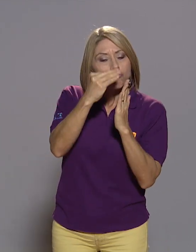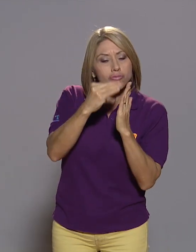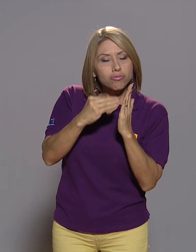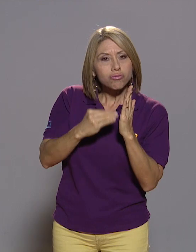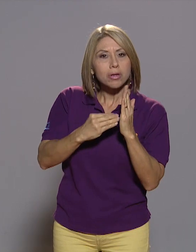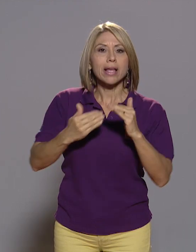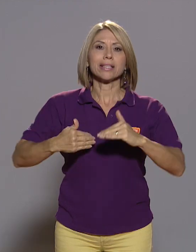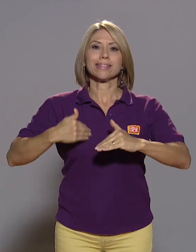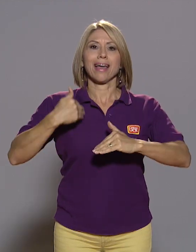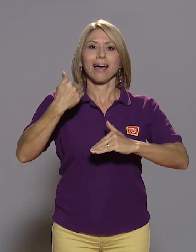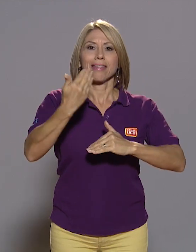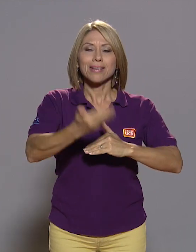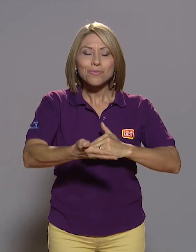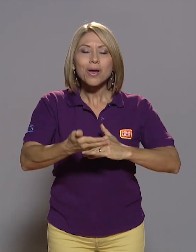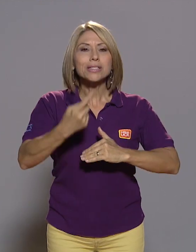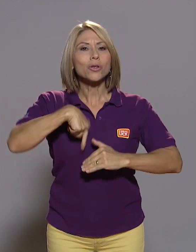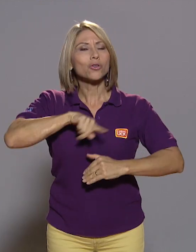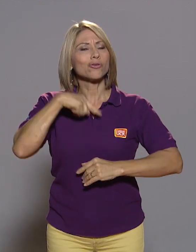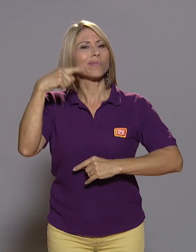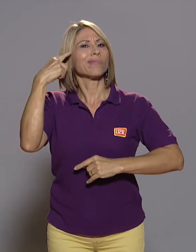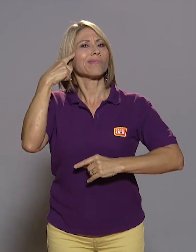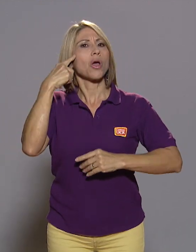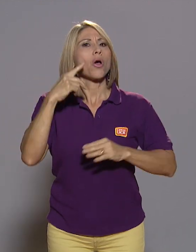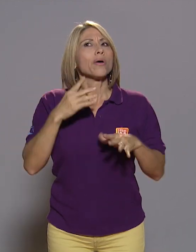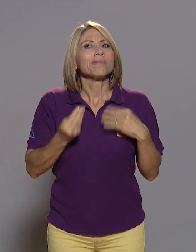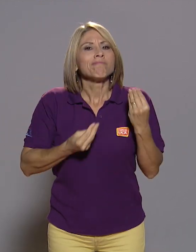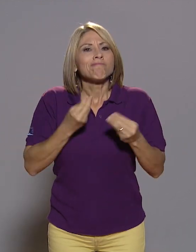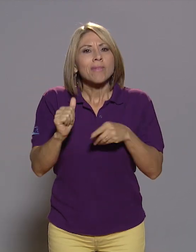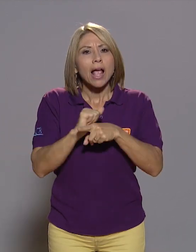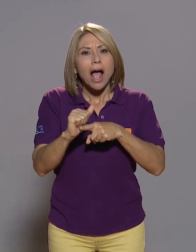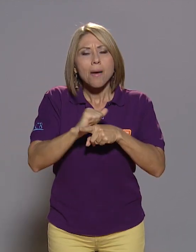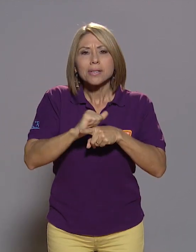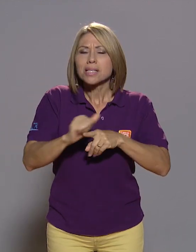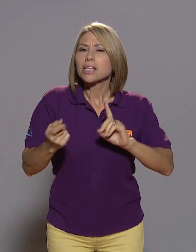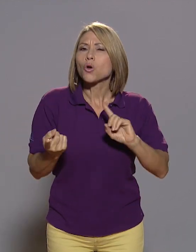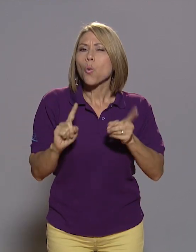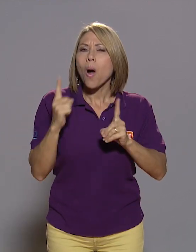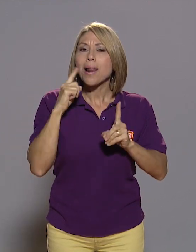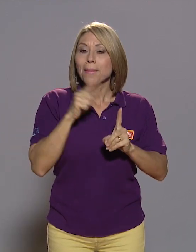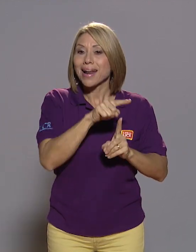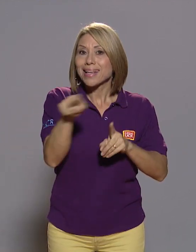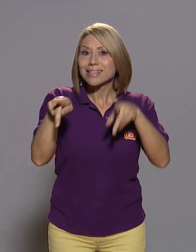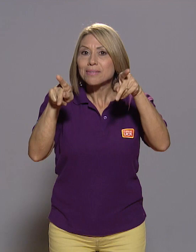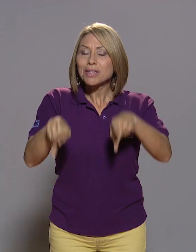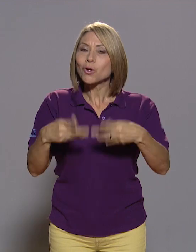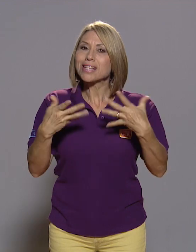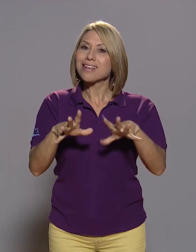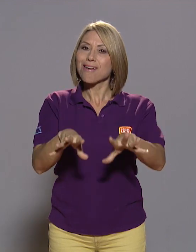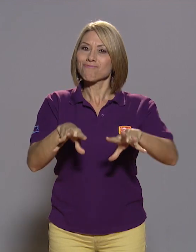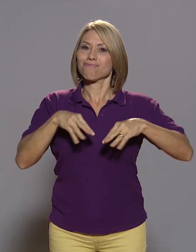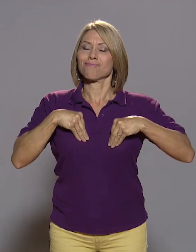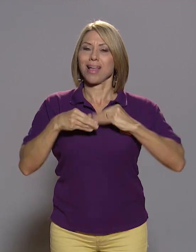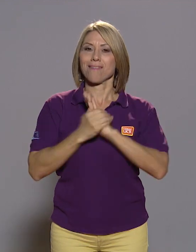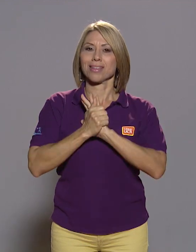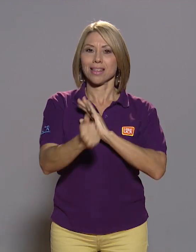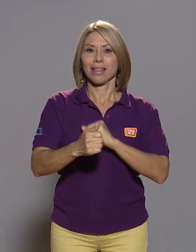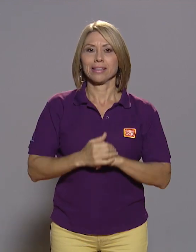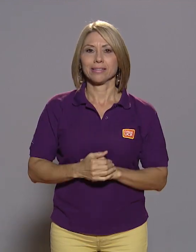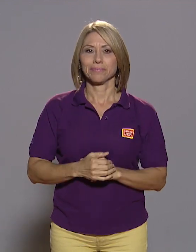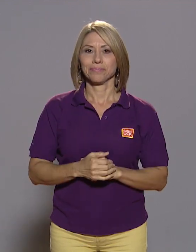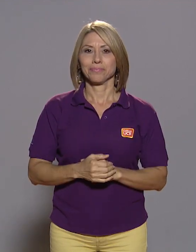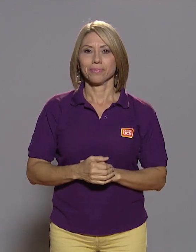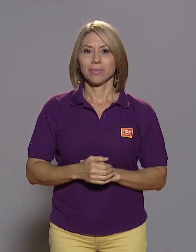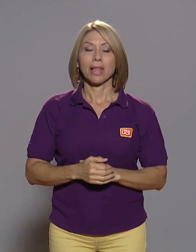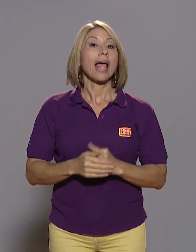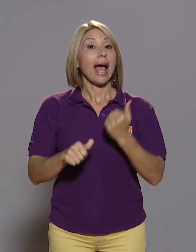después qué capacitación se debería dar para que adquirieran esas habilidades. Y en ese proceso, ¿verdad?, ¿qué es